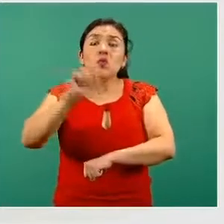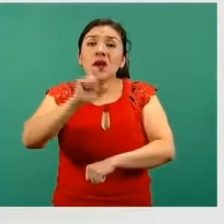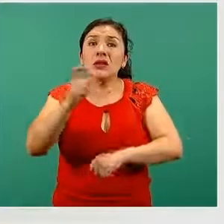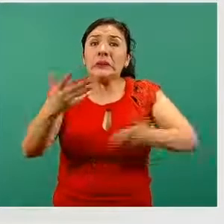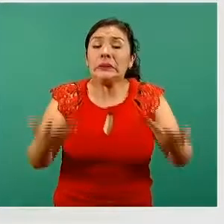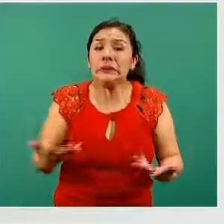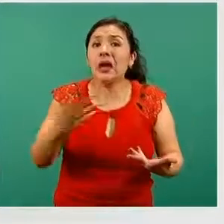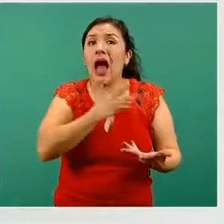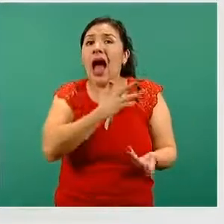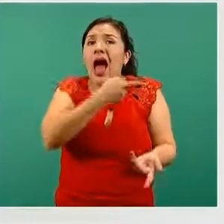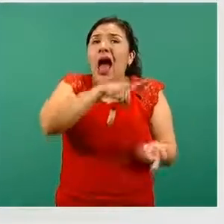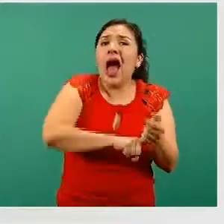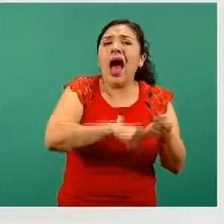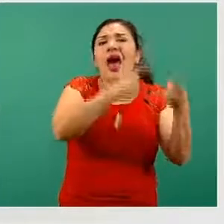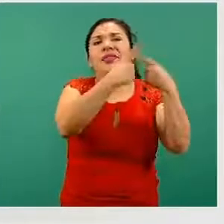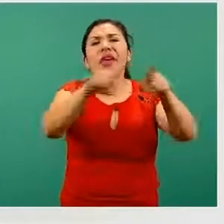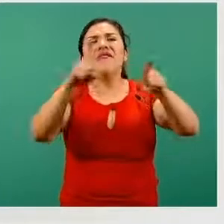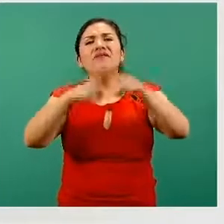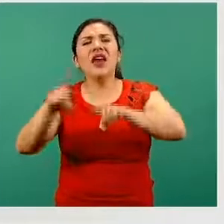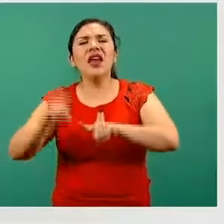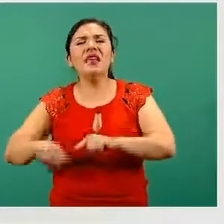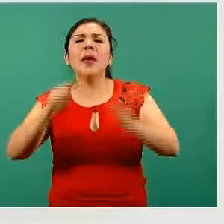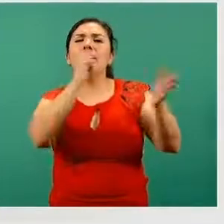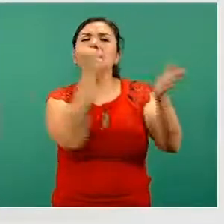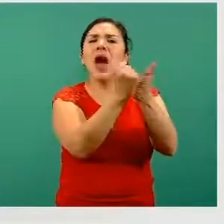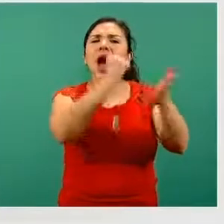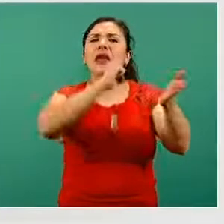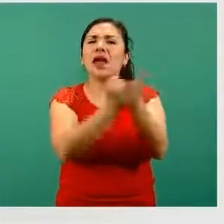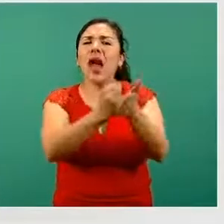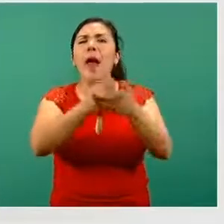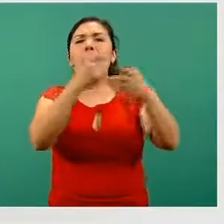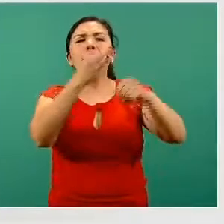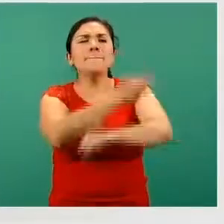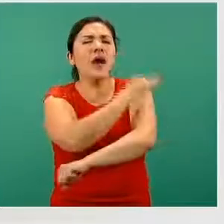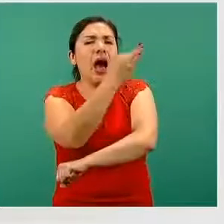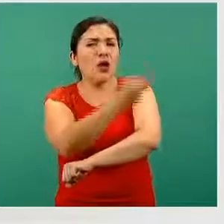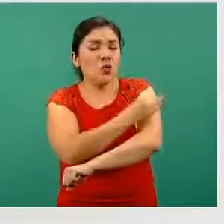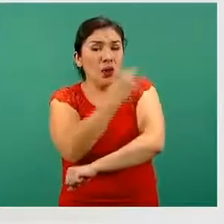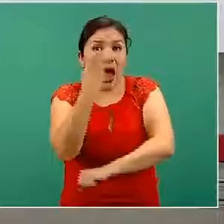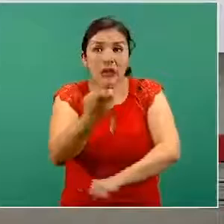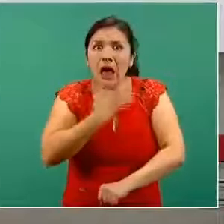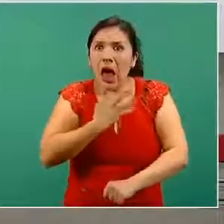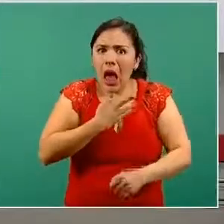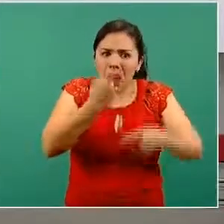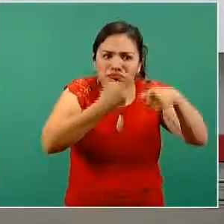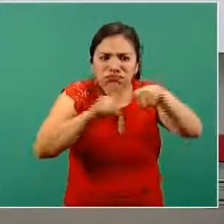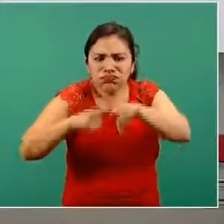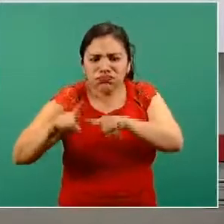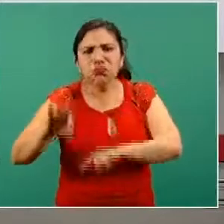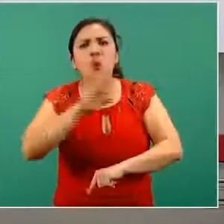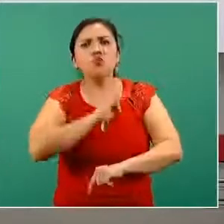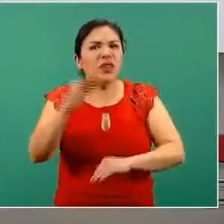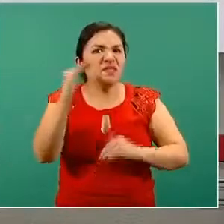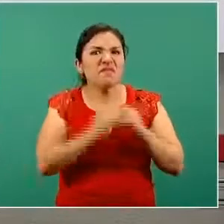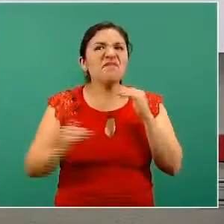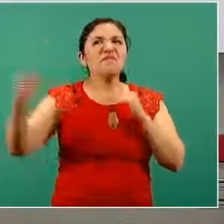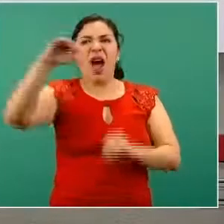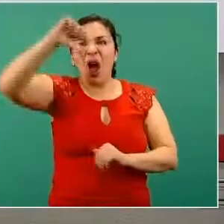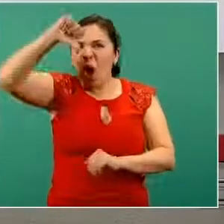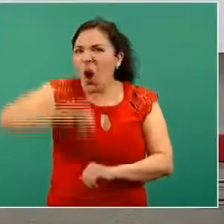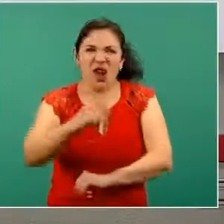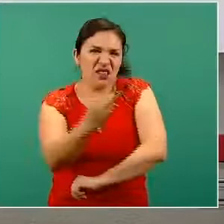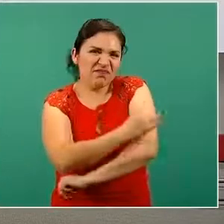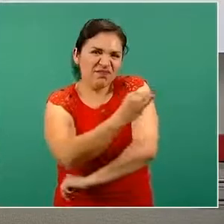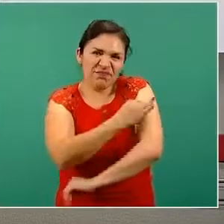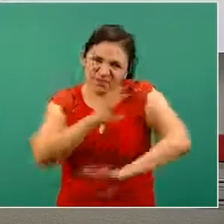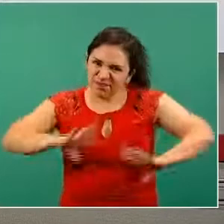conjuntan diferentes marcas y tipos de vacuna, pues bueno, se puede avanzar todavía mucho más, ¿no? Hasta el